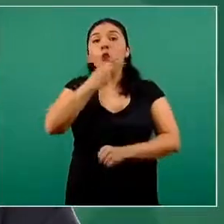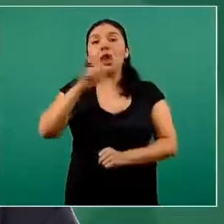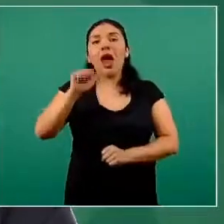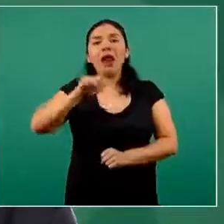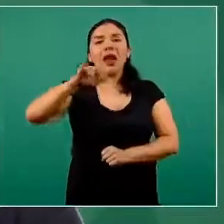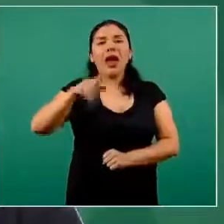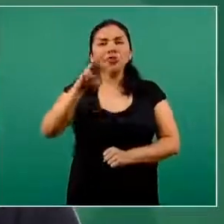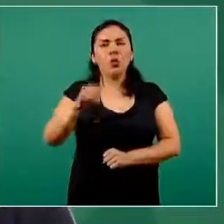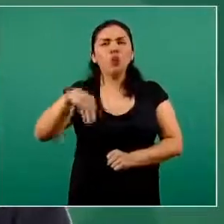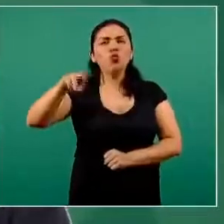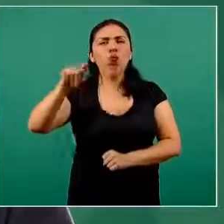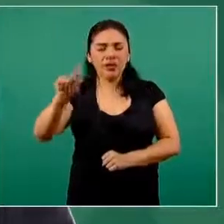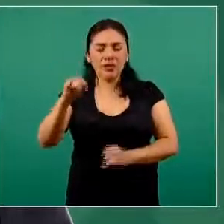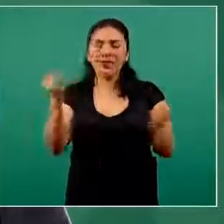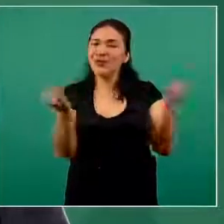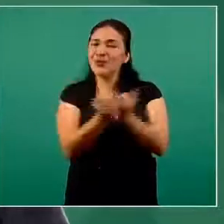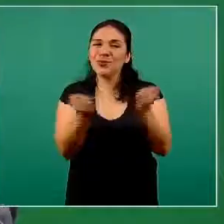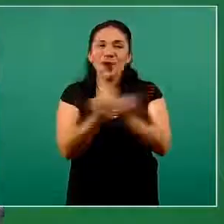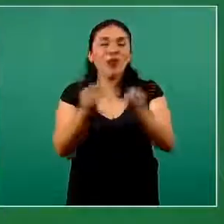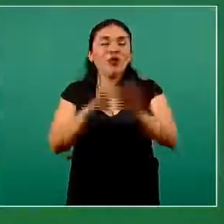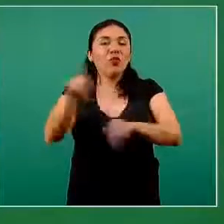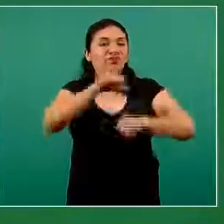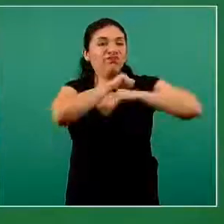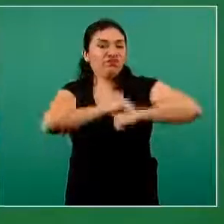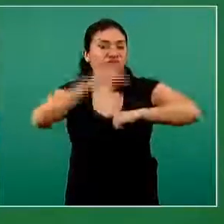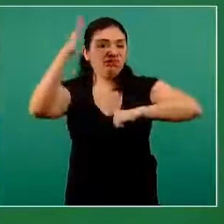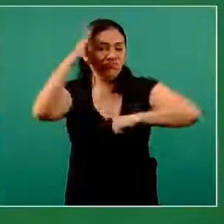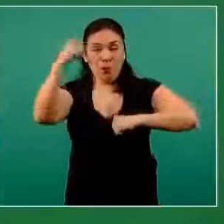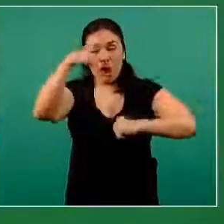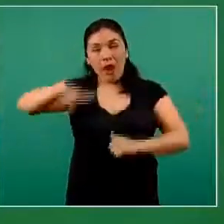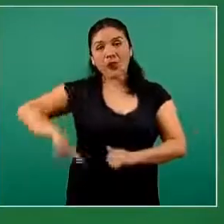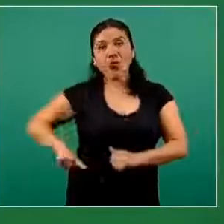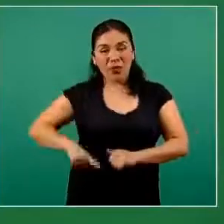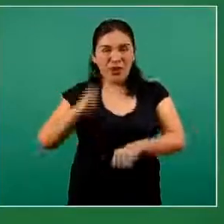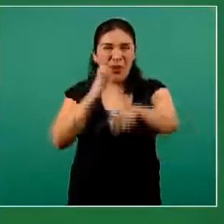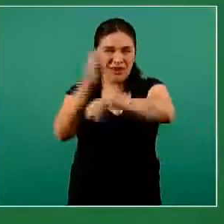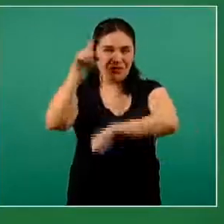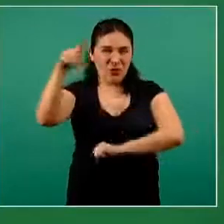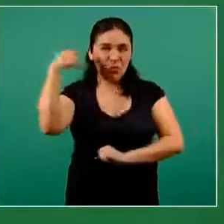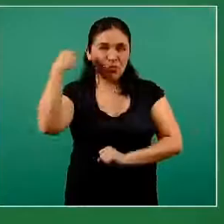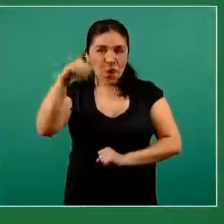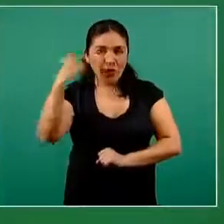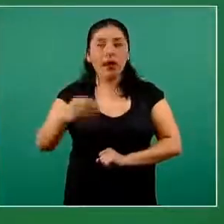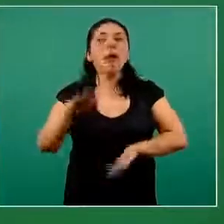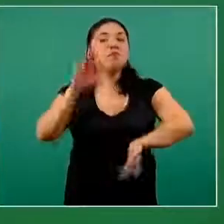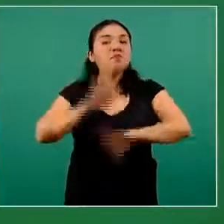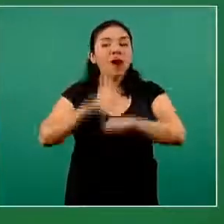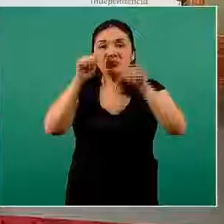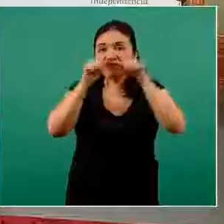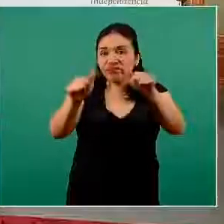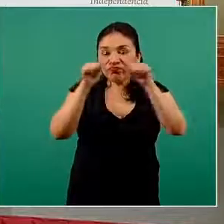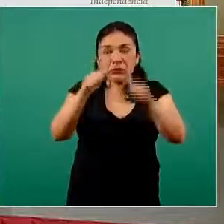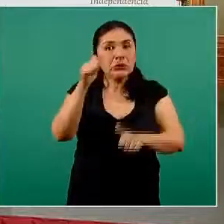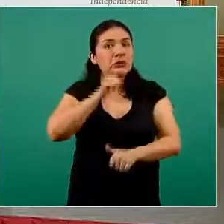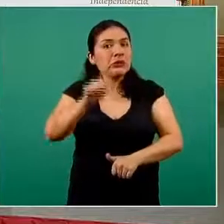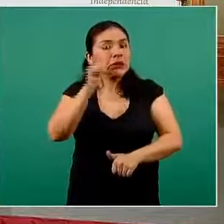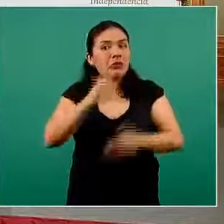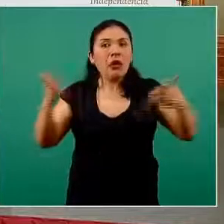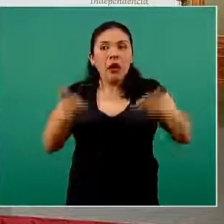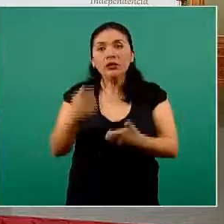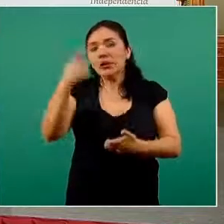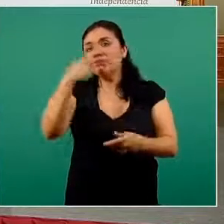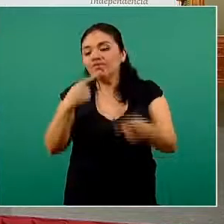Murat, quien desde luego como titular del gobierno estatal ha estado todo el tiempo presente en